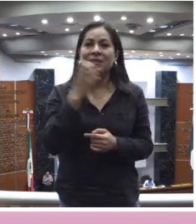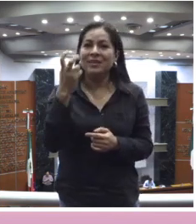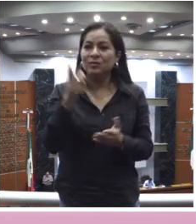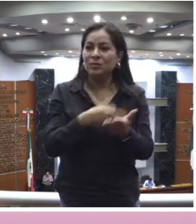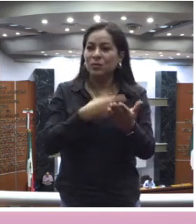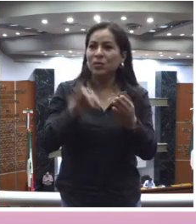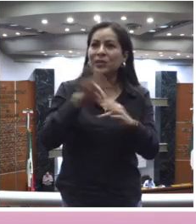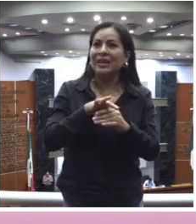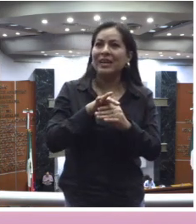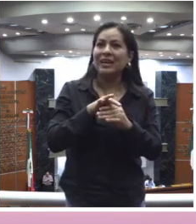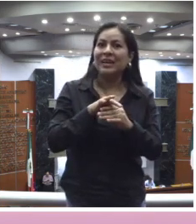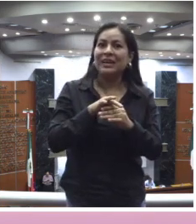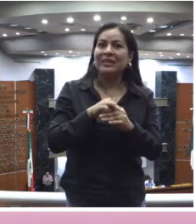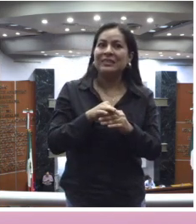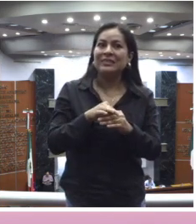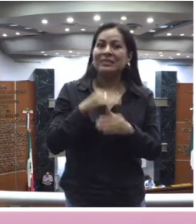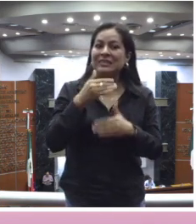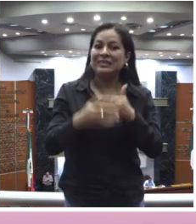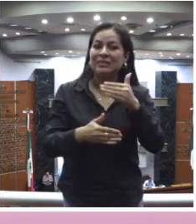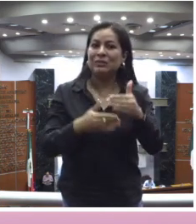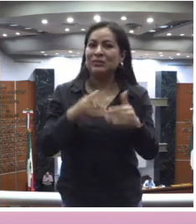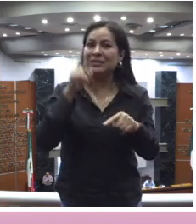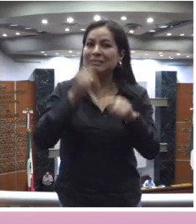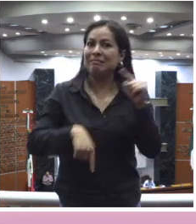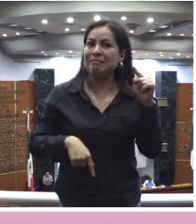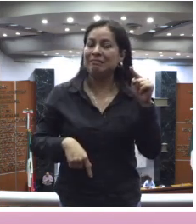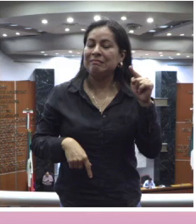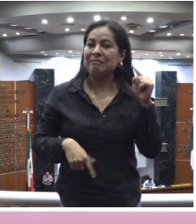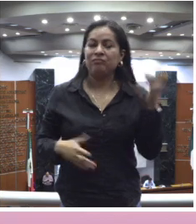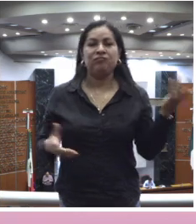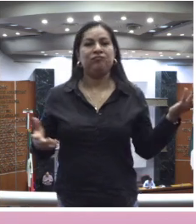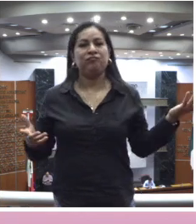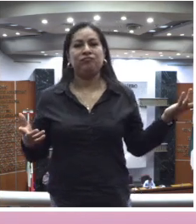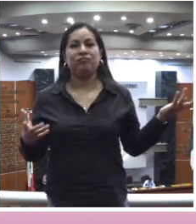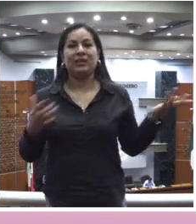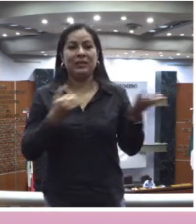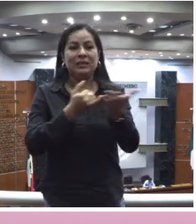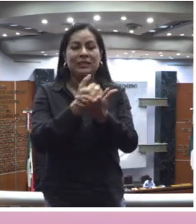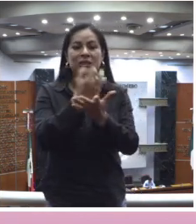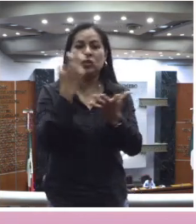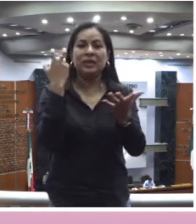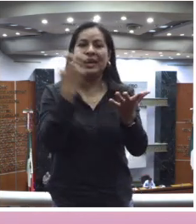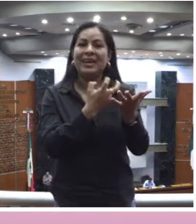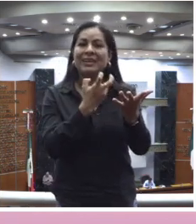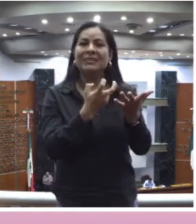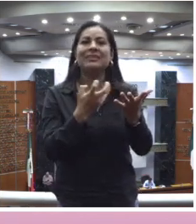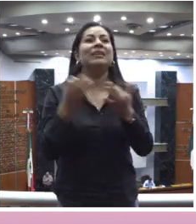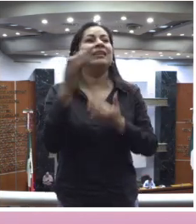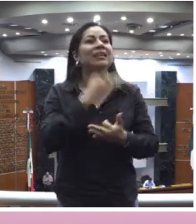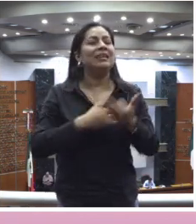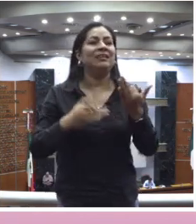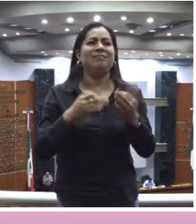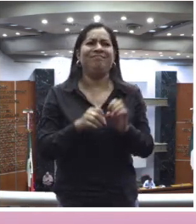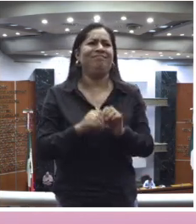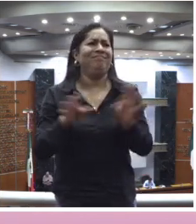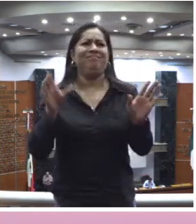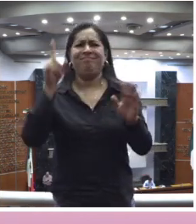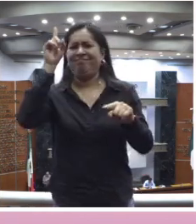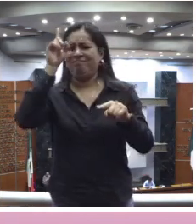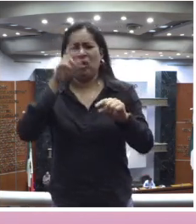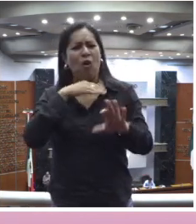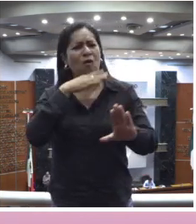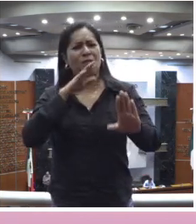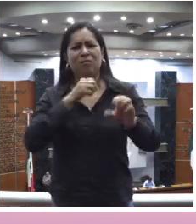votar sin el debido proceso esta sentencia que a todas luces es